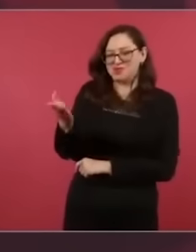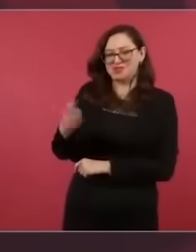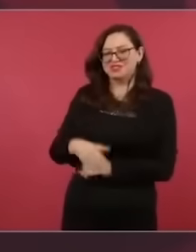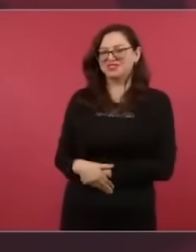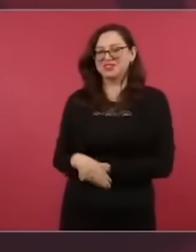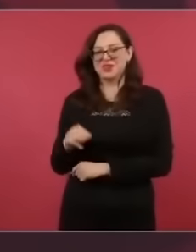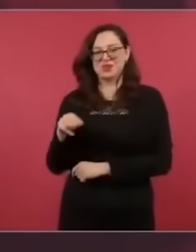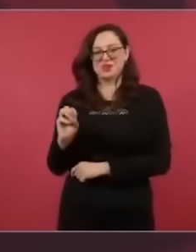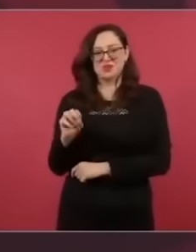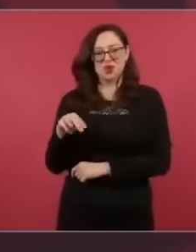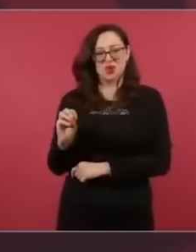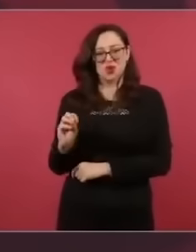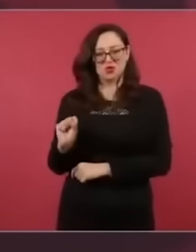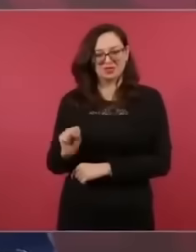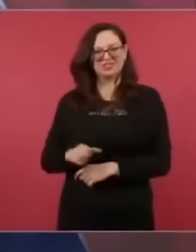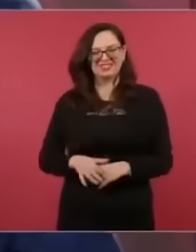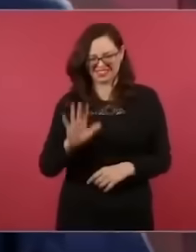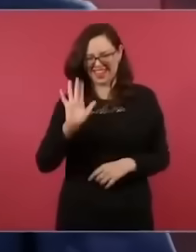un salón.